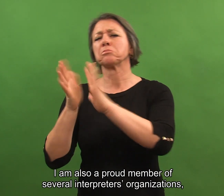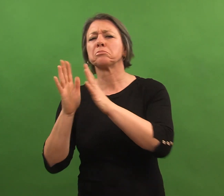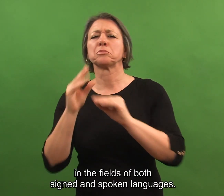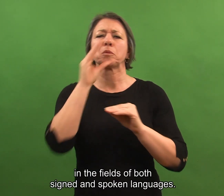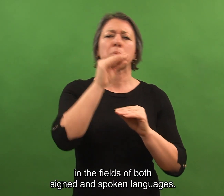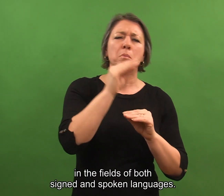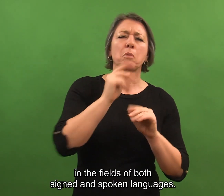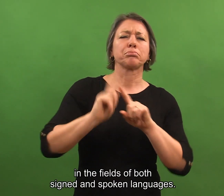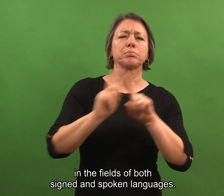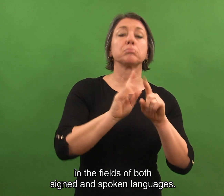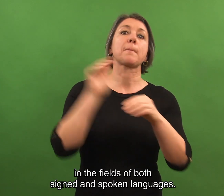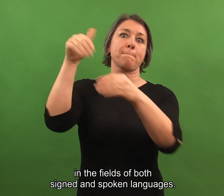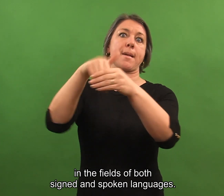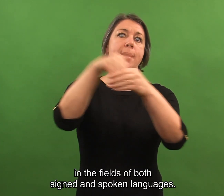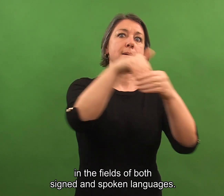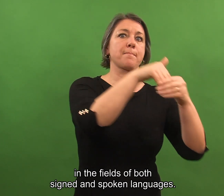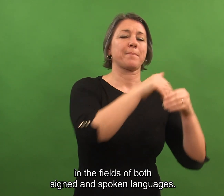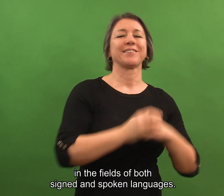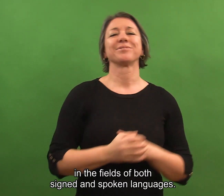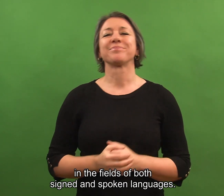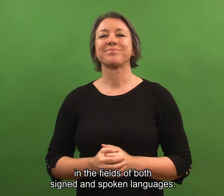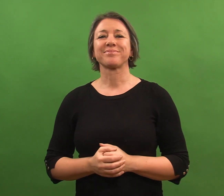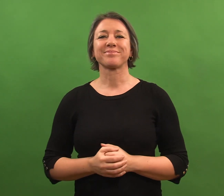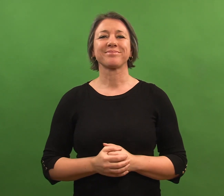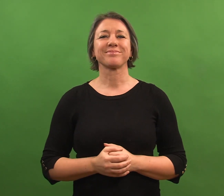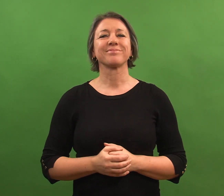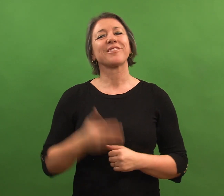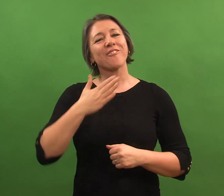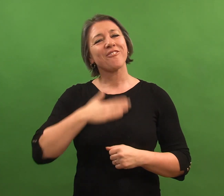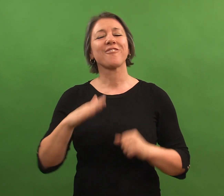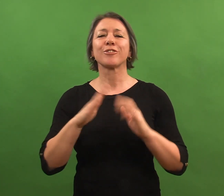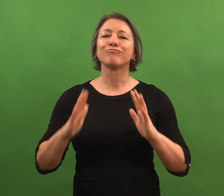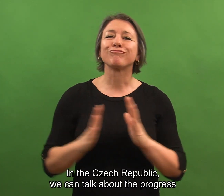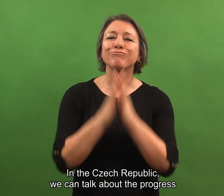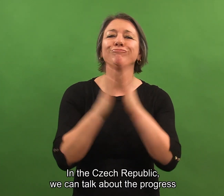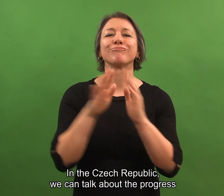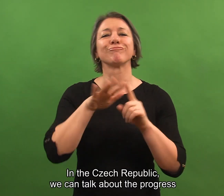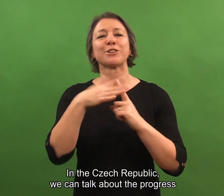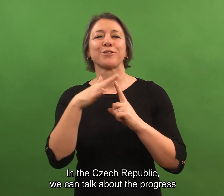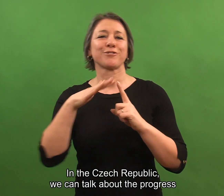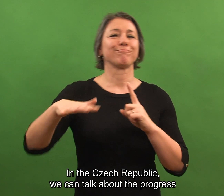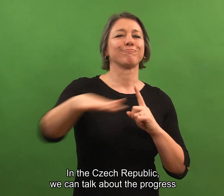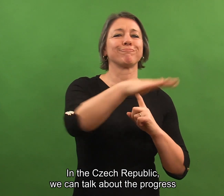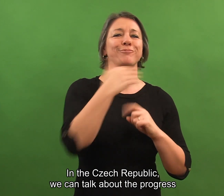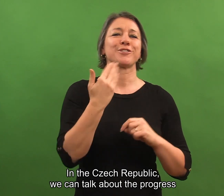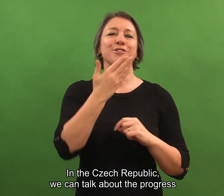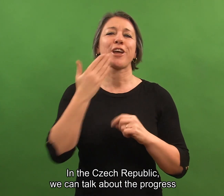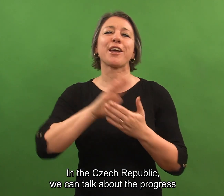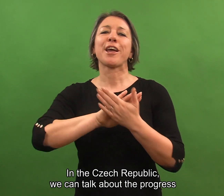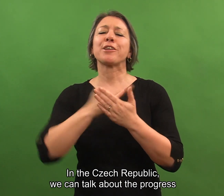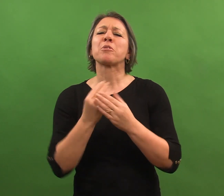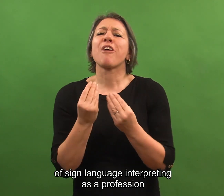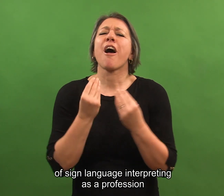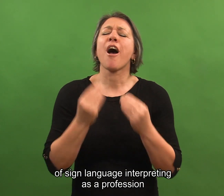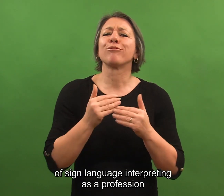También soy una orgullosa miembro de diversas organizaciones de intérpretes en los campos de lenguas señaladas